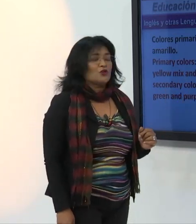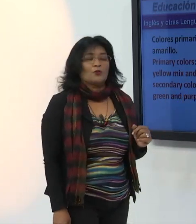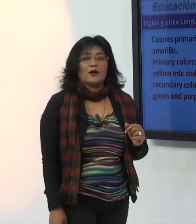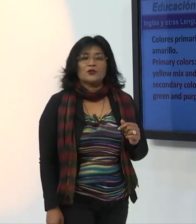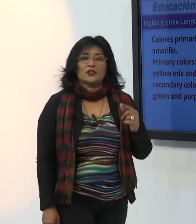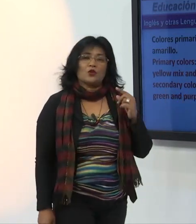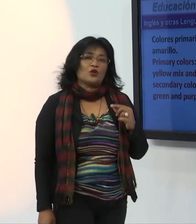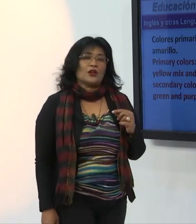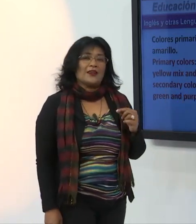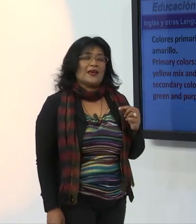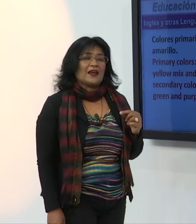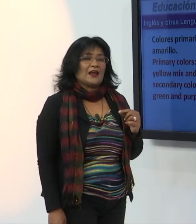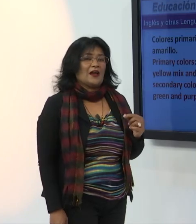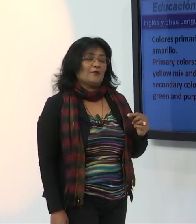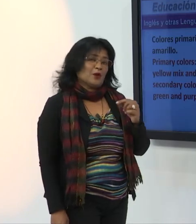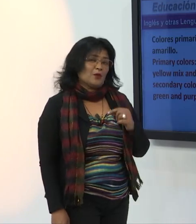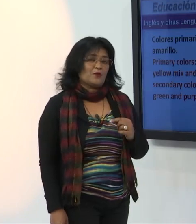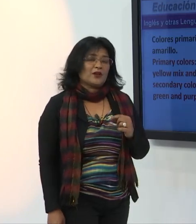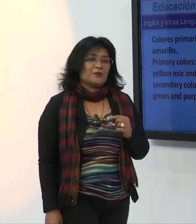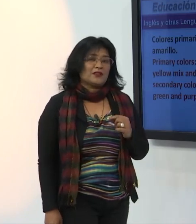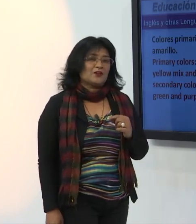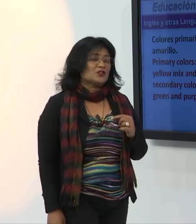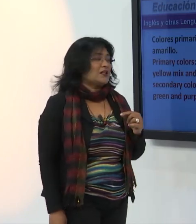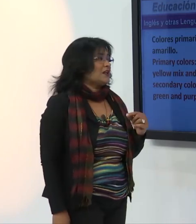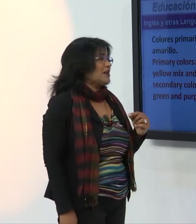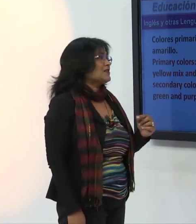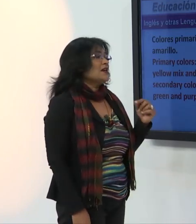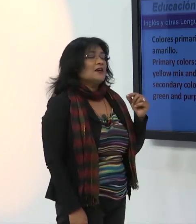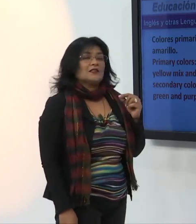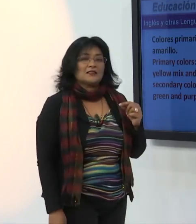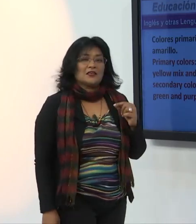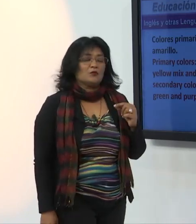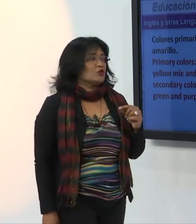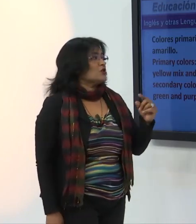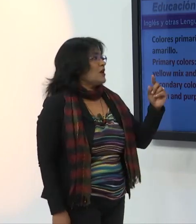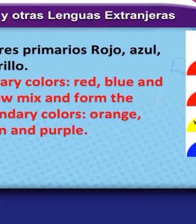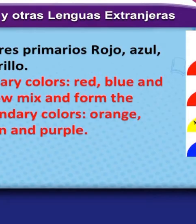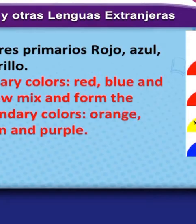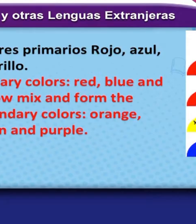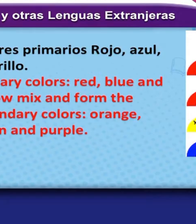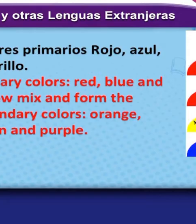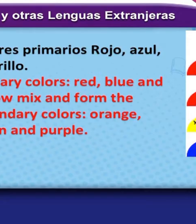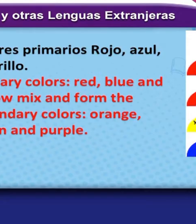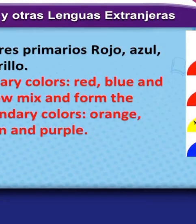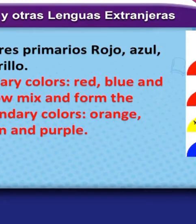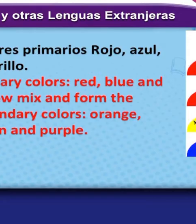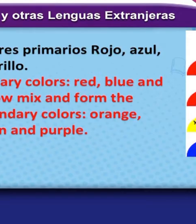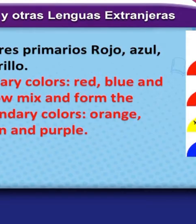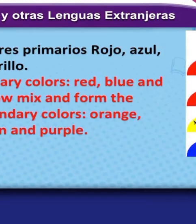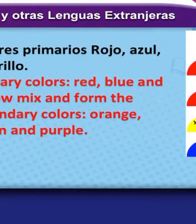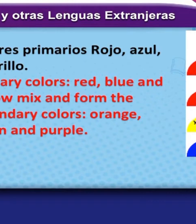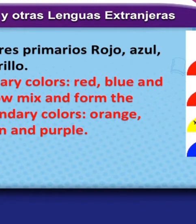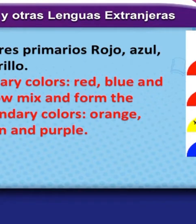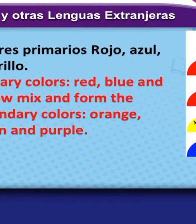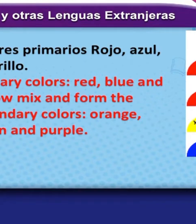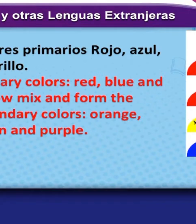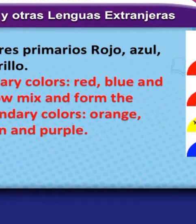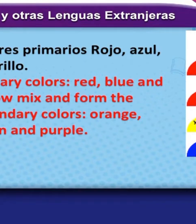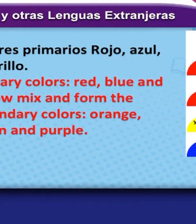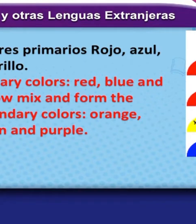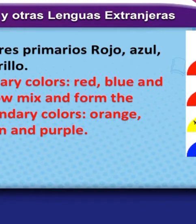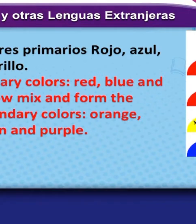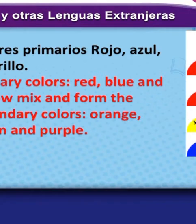amarillo y tomamos el color naranja, pero vamos a repetirlos en inglés. Decimos, primary colors. Tenemos